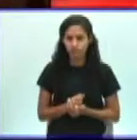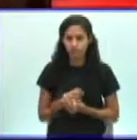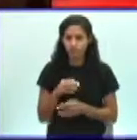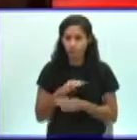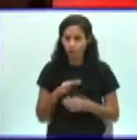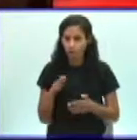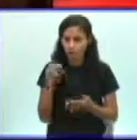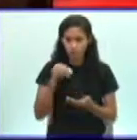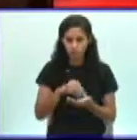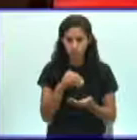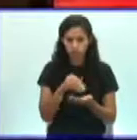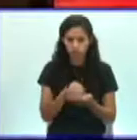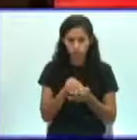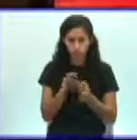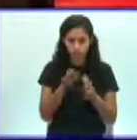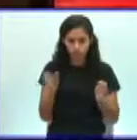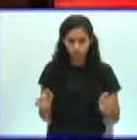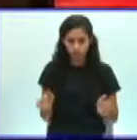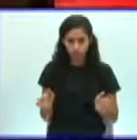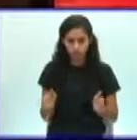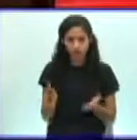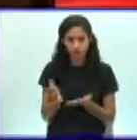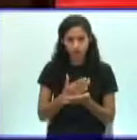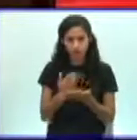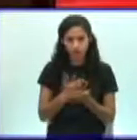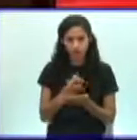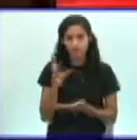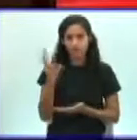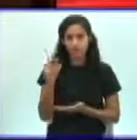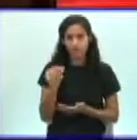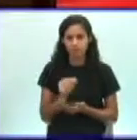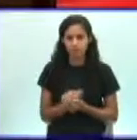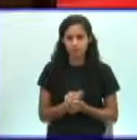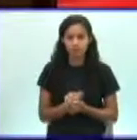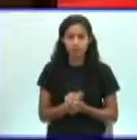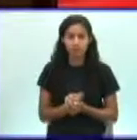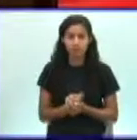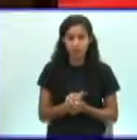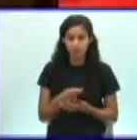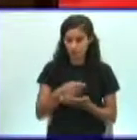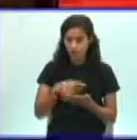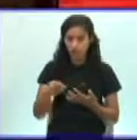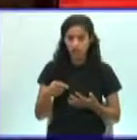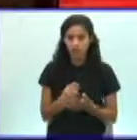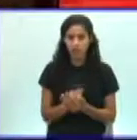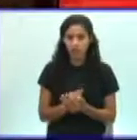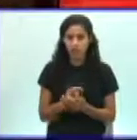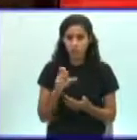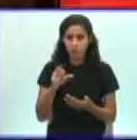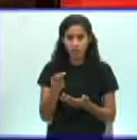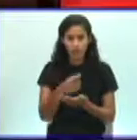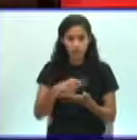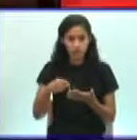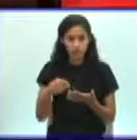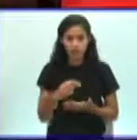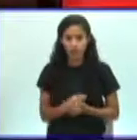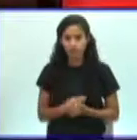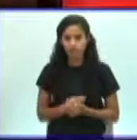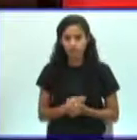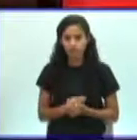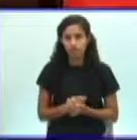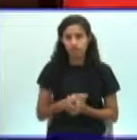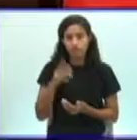lo tienen todo listo, libreta de matemáticas, su lápiz, cuaderno de trabajo.